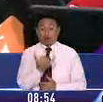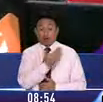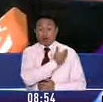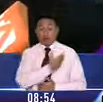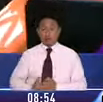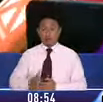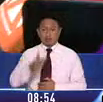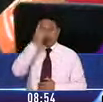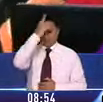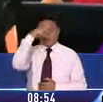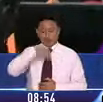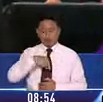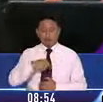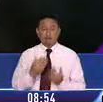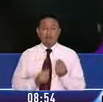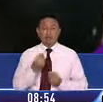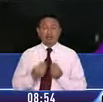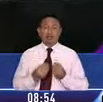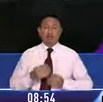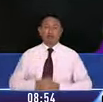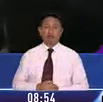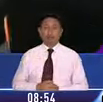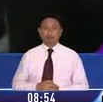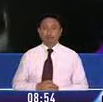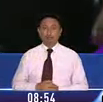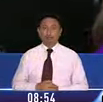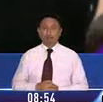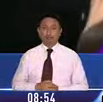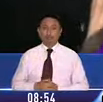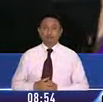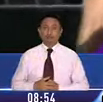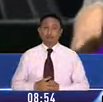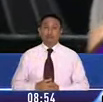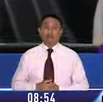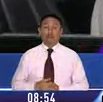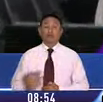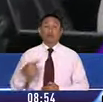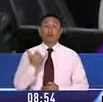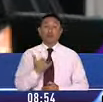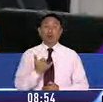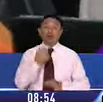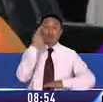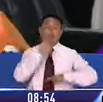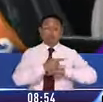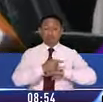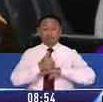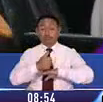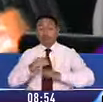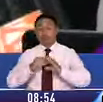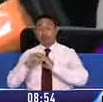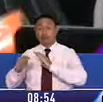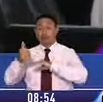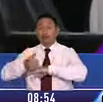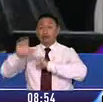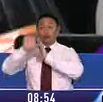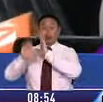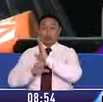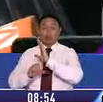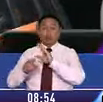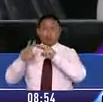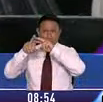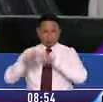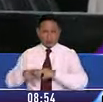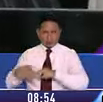presidente resolverá lo que se ha de hacer al respecto. Sí, señor. Va a ser enviado a la Corte Constitucional y la Corte Constitucional debería de